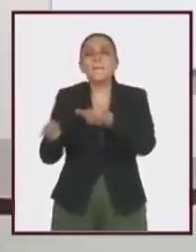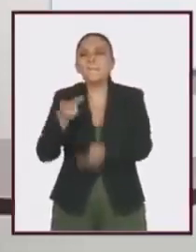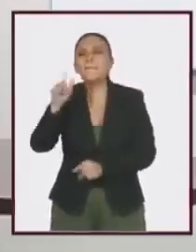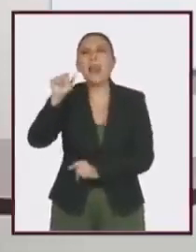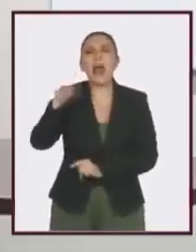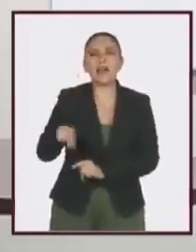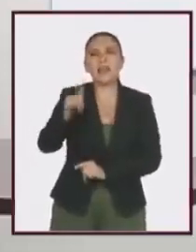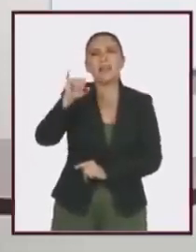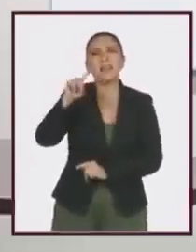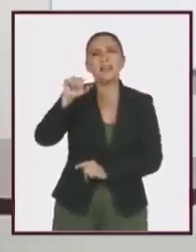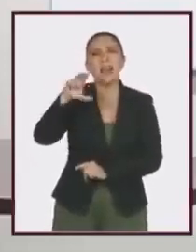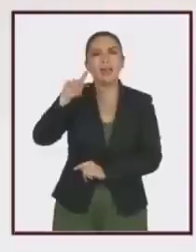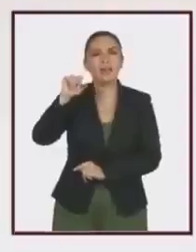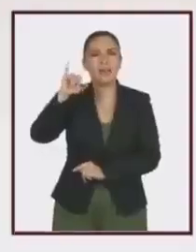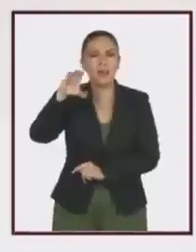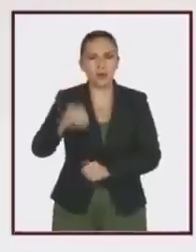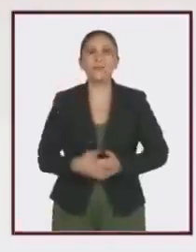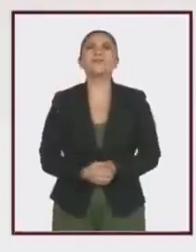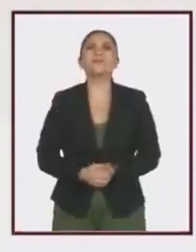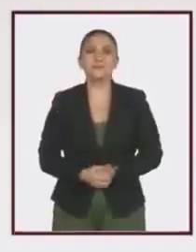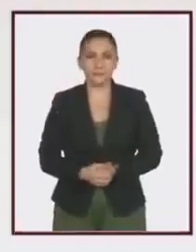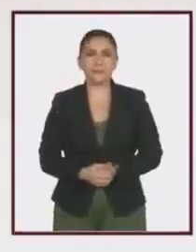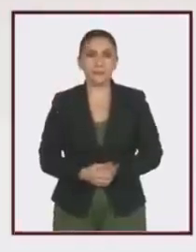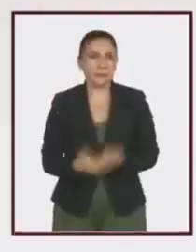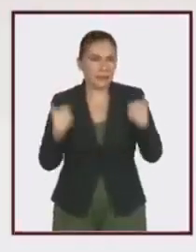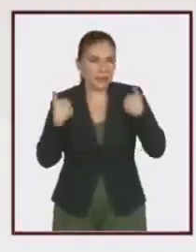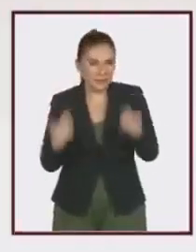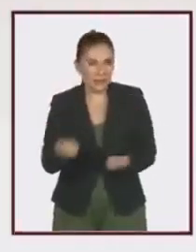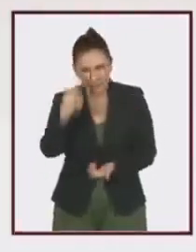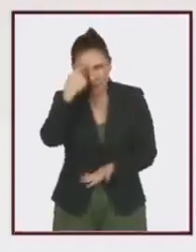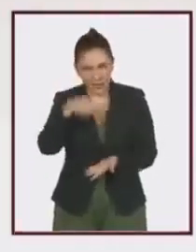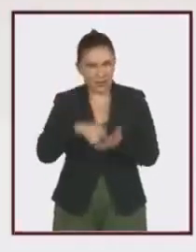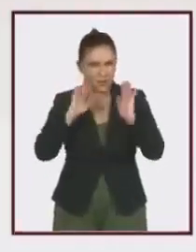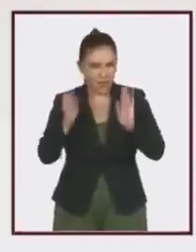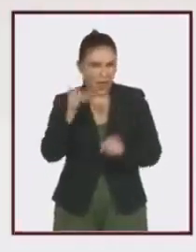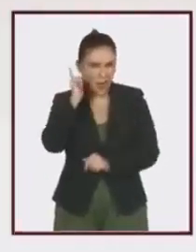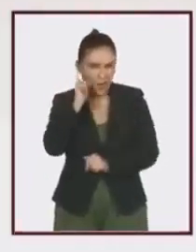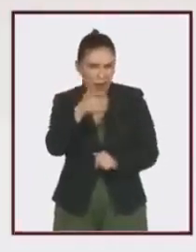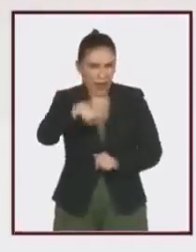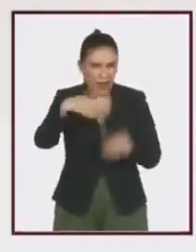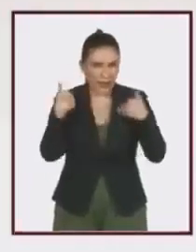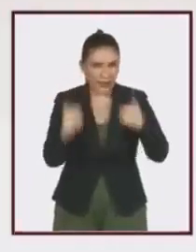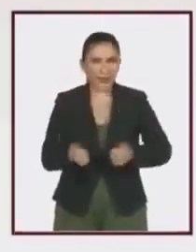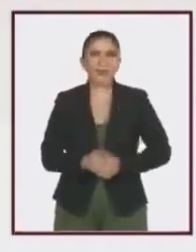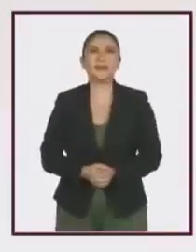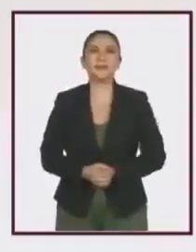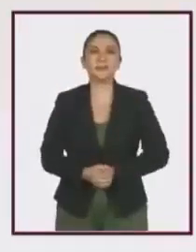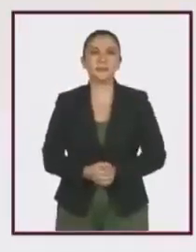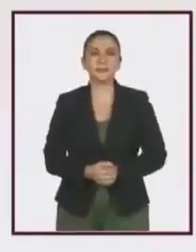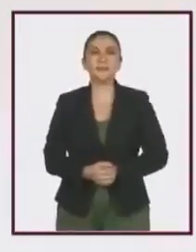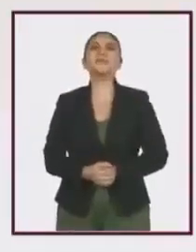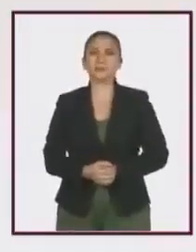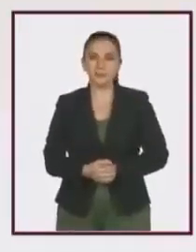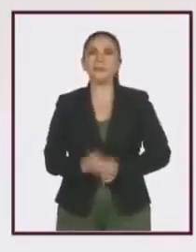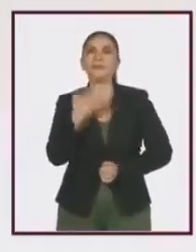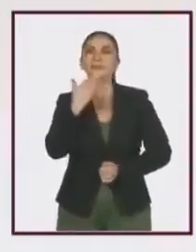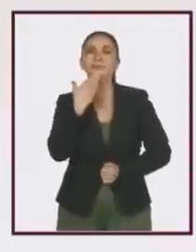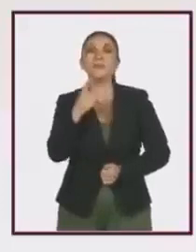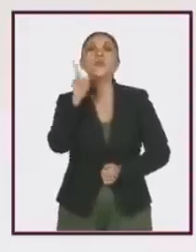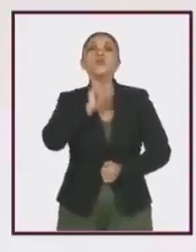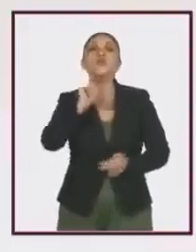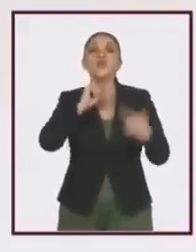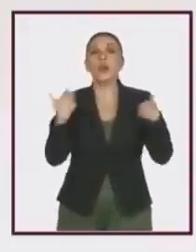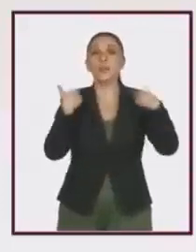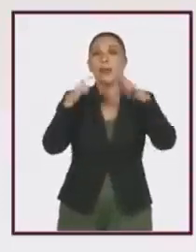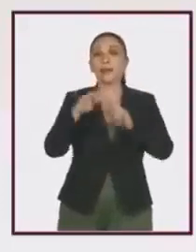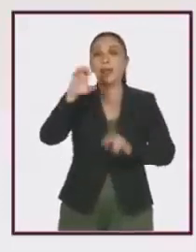didáctica. Muy bien. Espero que con esto haya quedado claro. Sí, maestra. La profesora